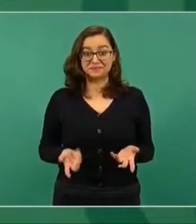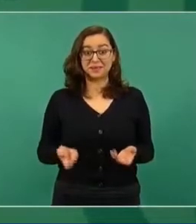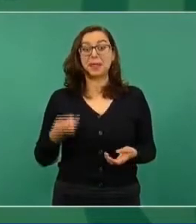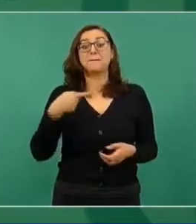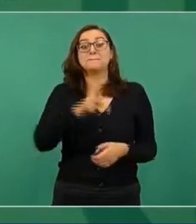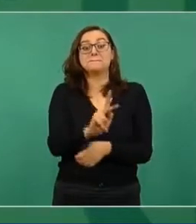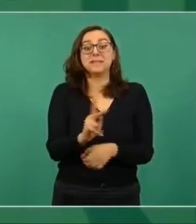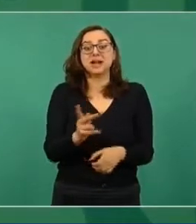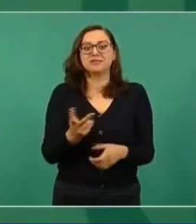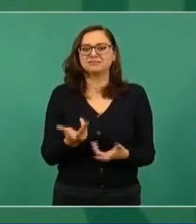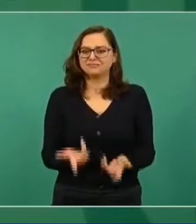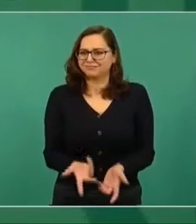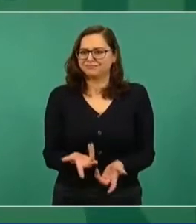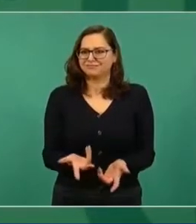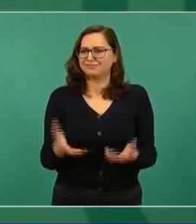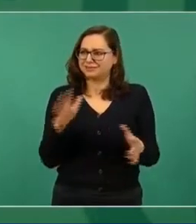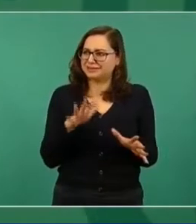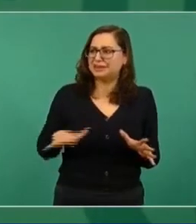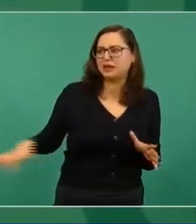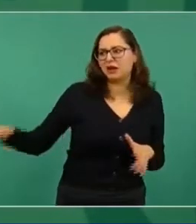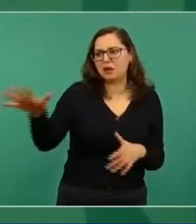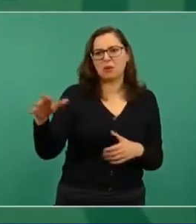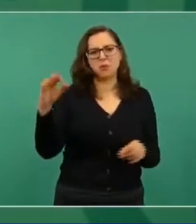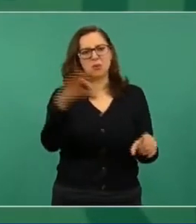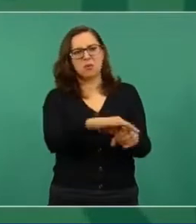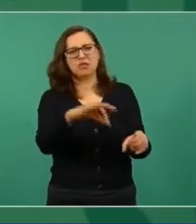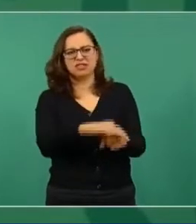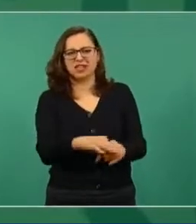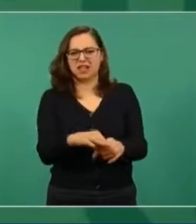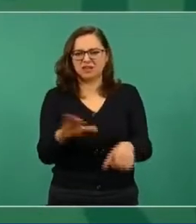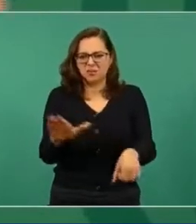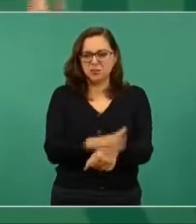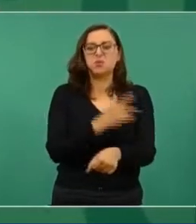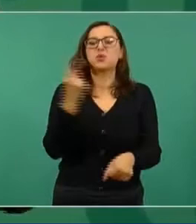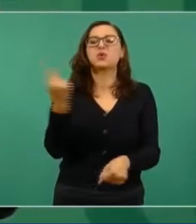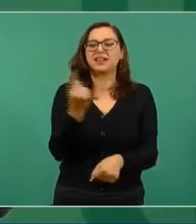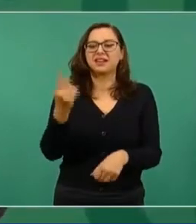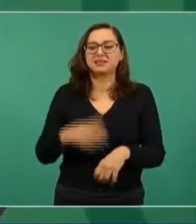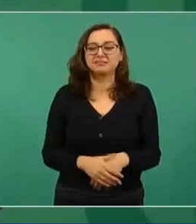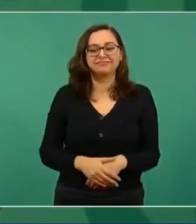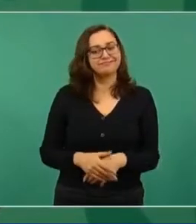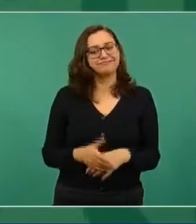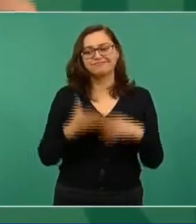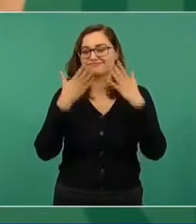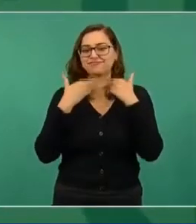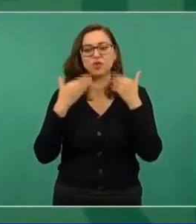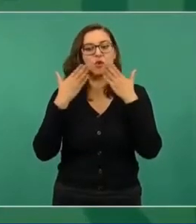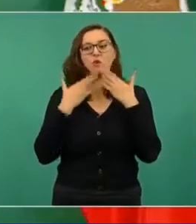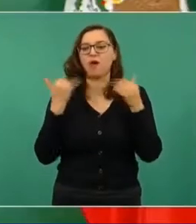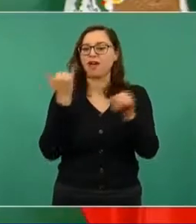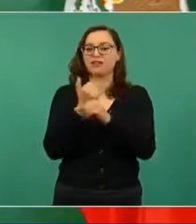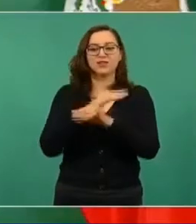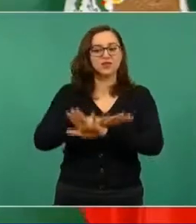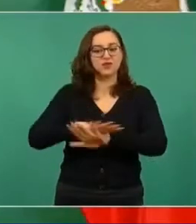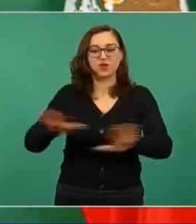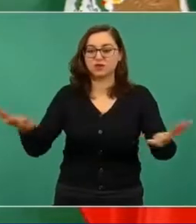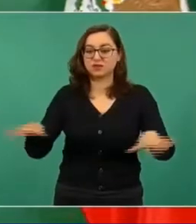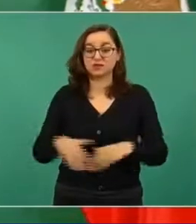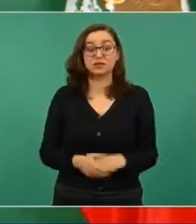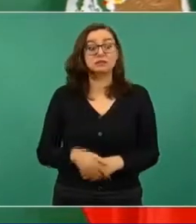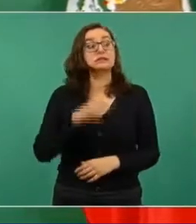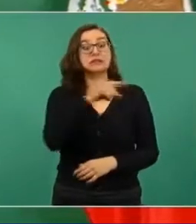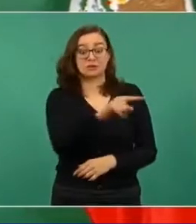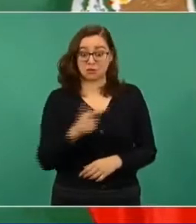no es culpar a nadie, no había información, tenían control. Ahí en